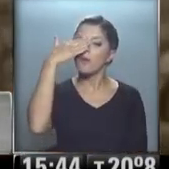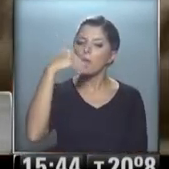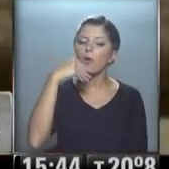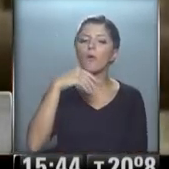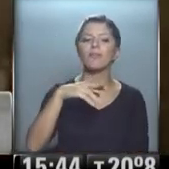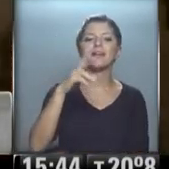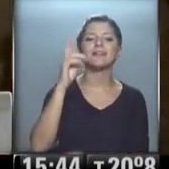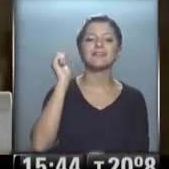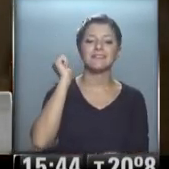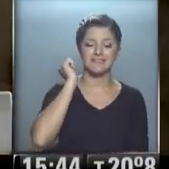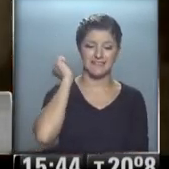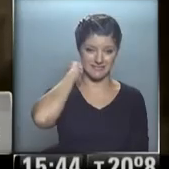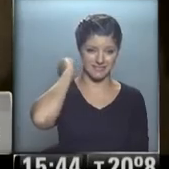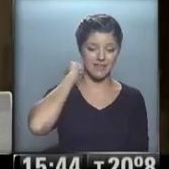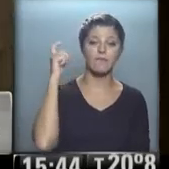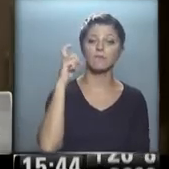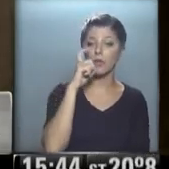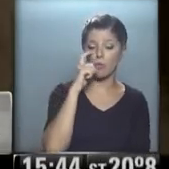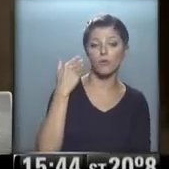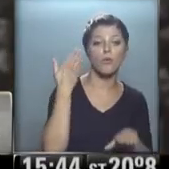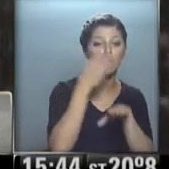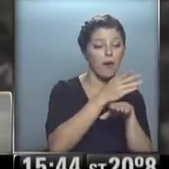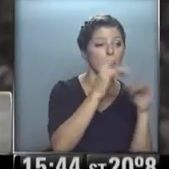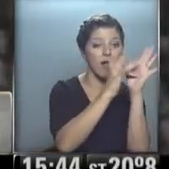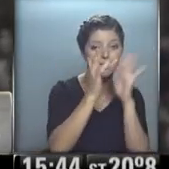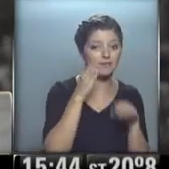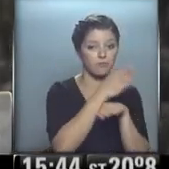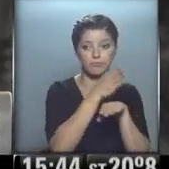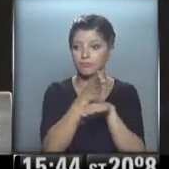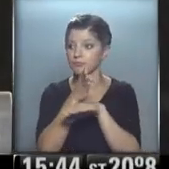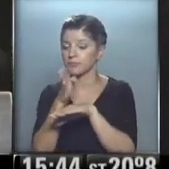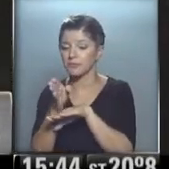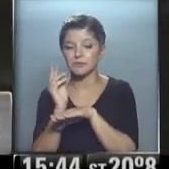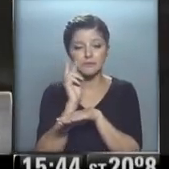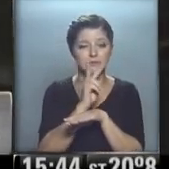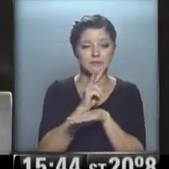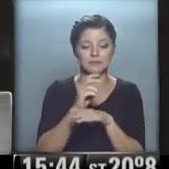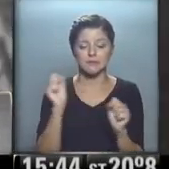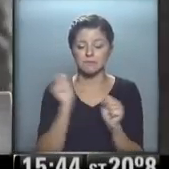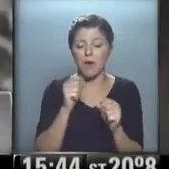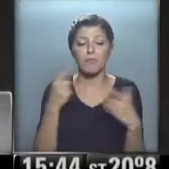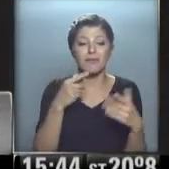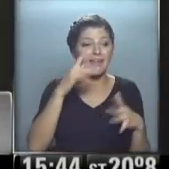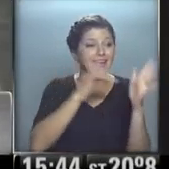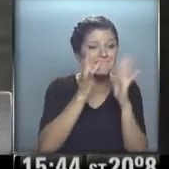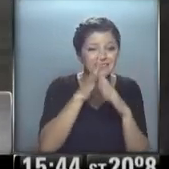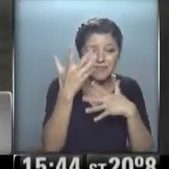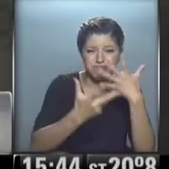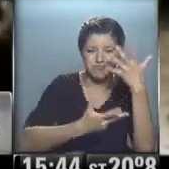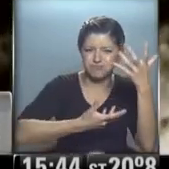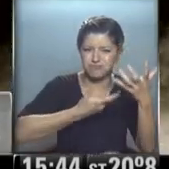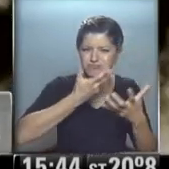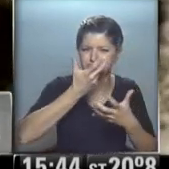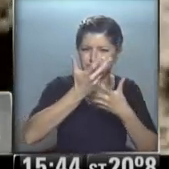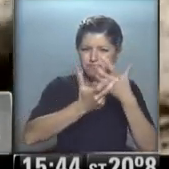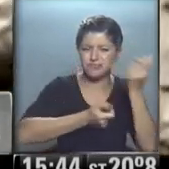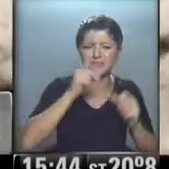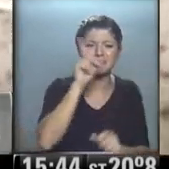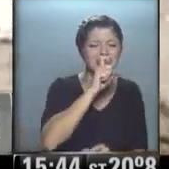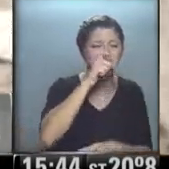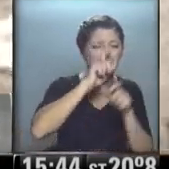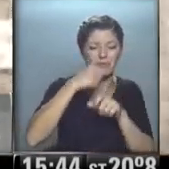junio, vamos a visitar las iglesias, pero lo que nos duele es que quemaron las iglesias, ¿no? Los cientos de muertos